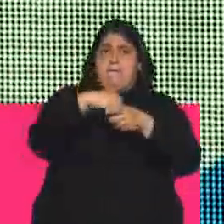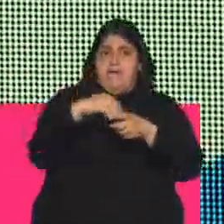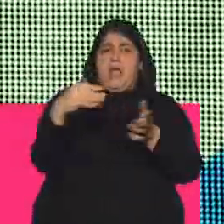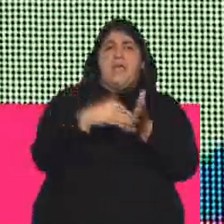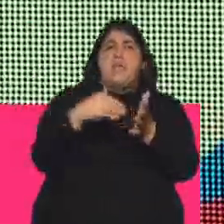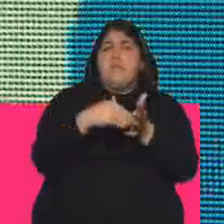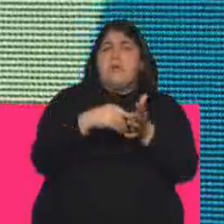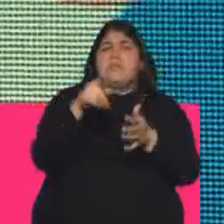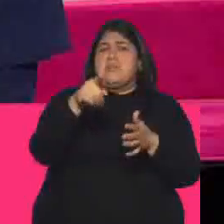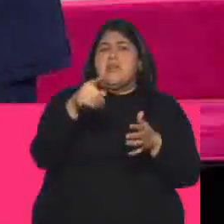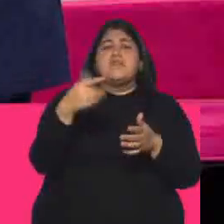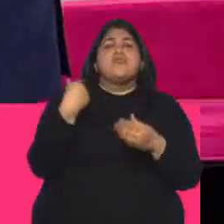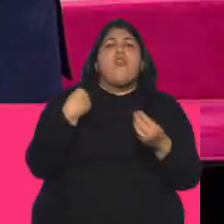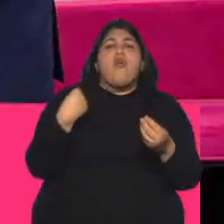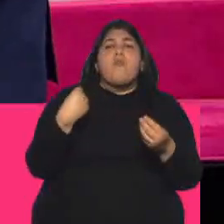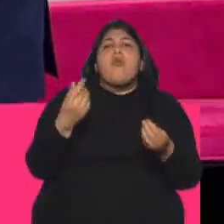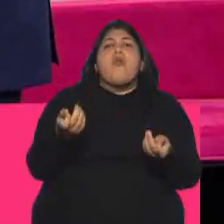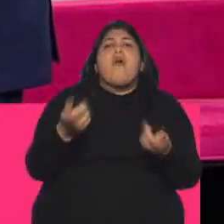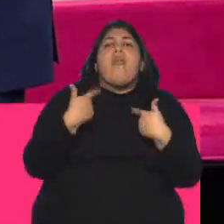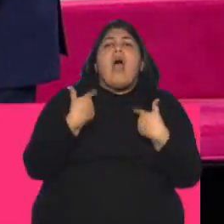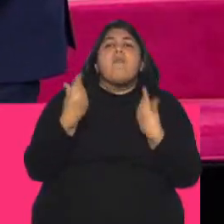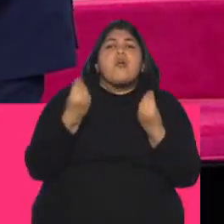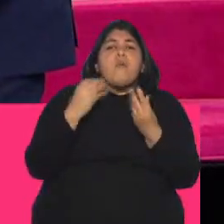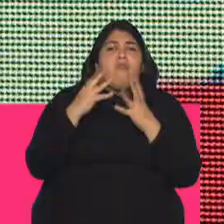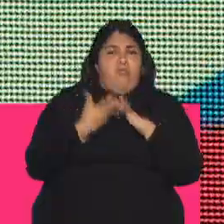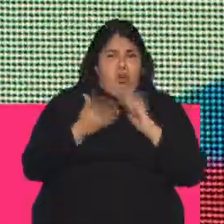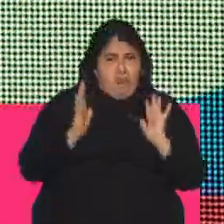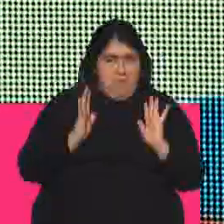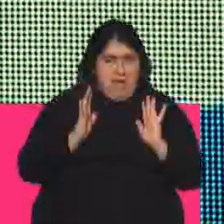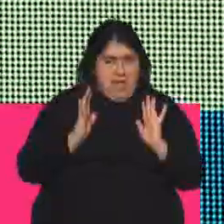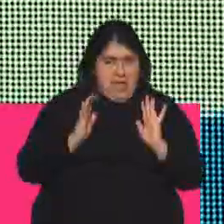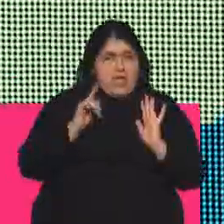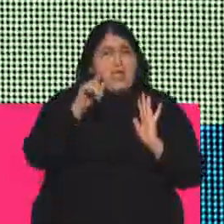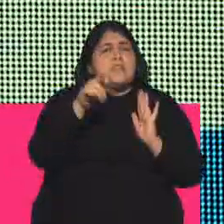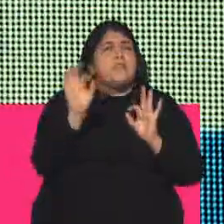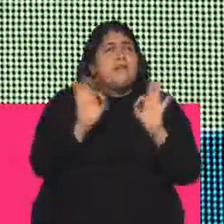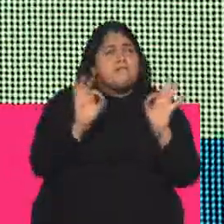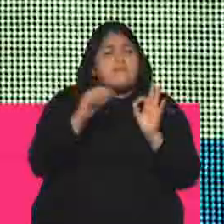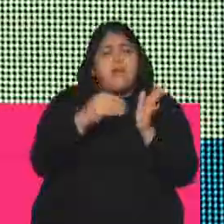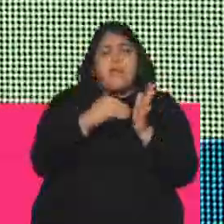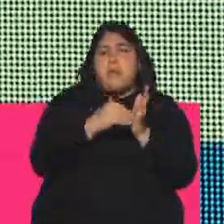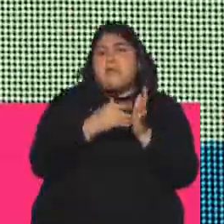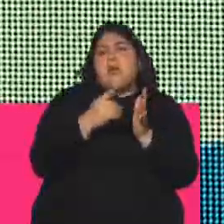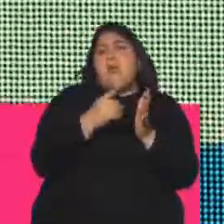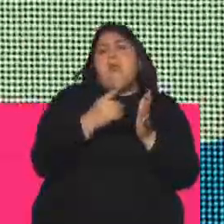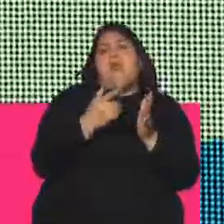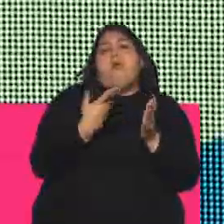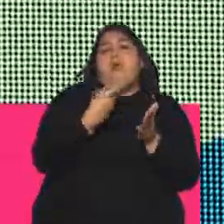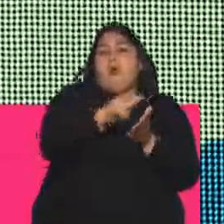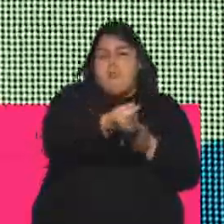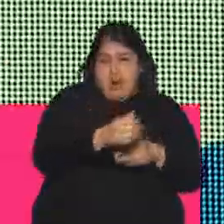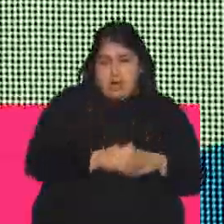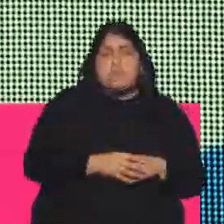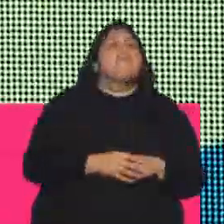palabra clave acá. Entregame el cupo. ¿No? Cupo. Sí. A ver qué es lo que podés sacar. No vayas hoy,